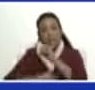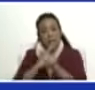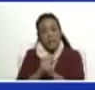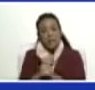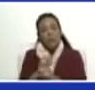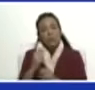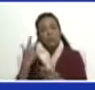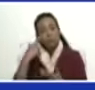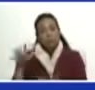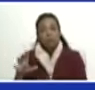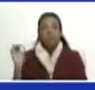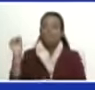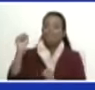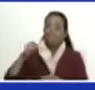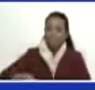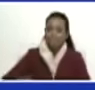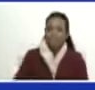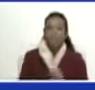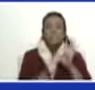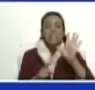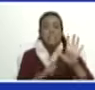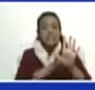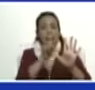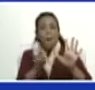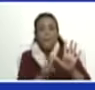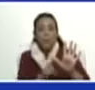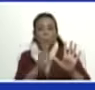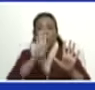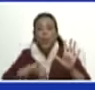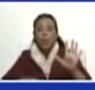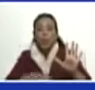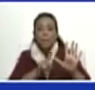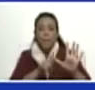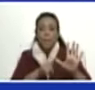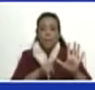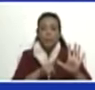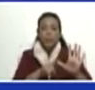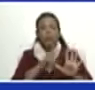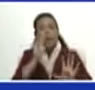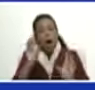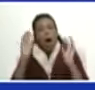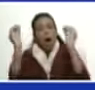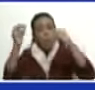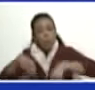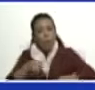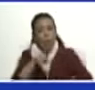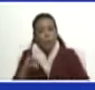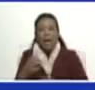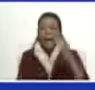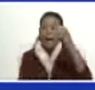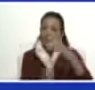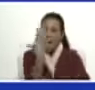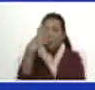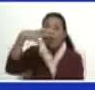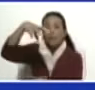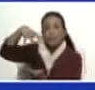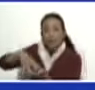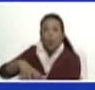internacional? Sí. Y quinta pregunta. ¿Está usted de acuerdo con la creación del